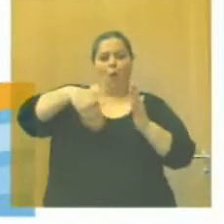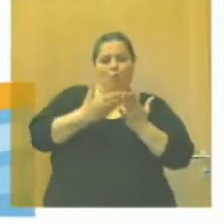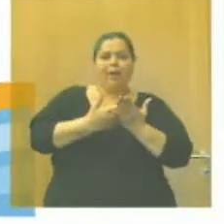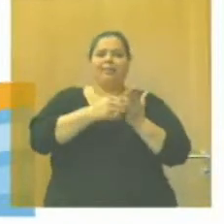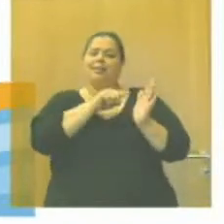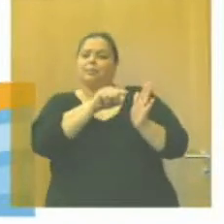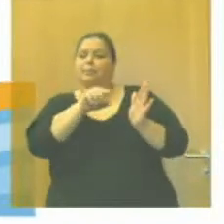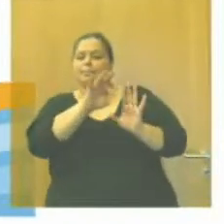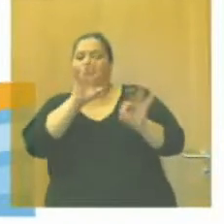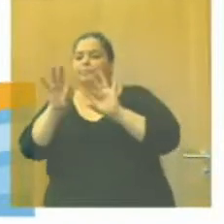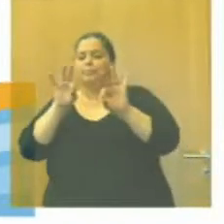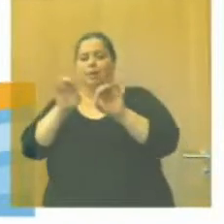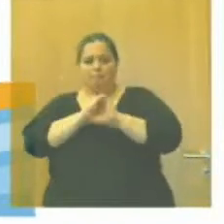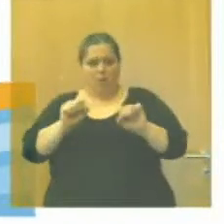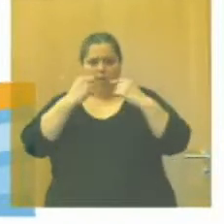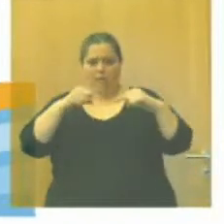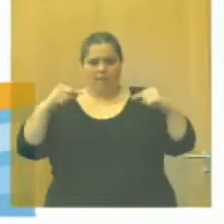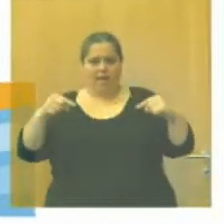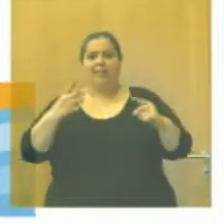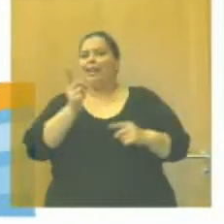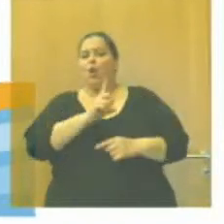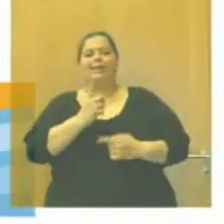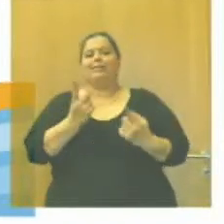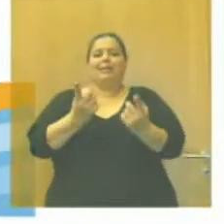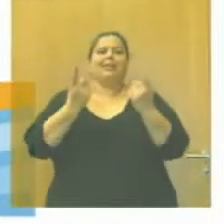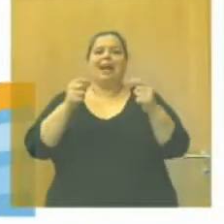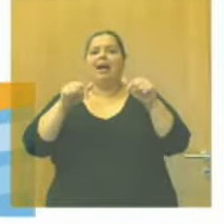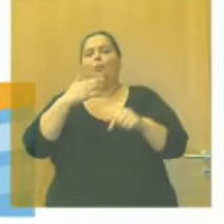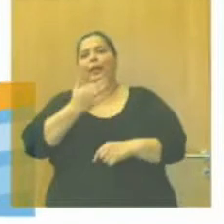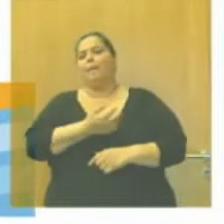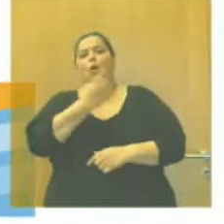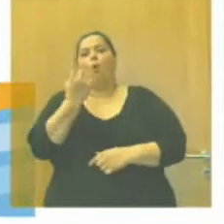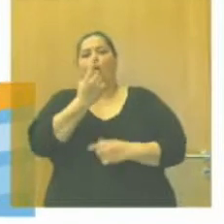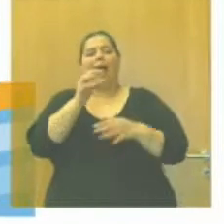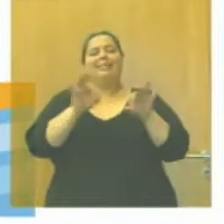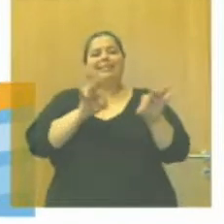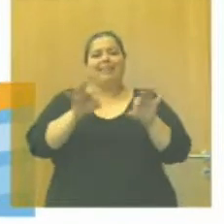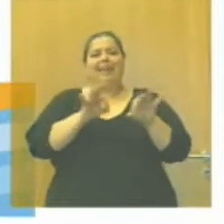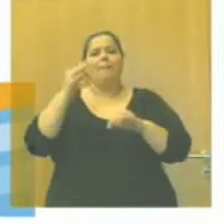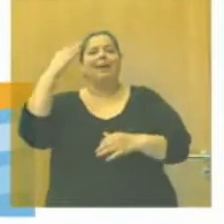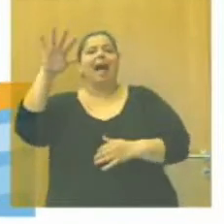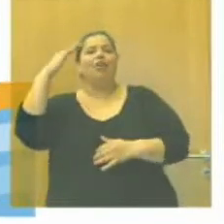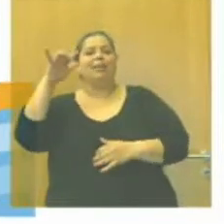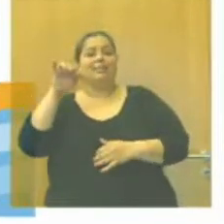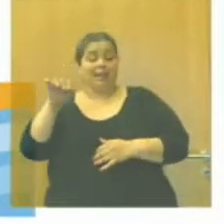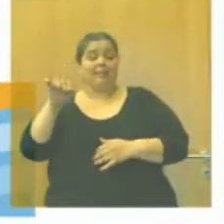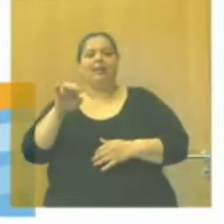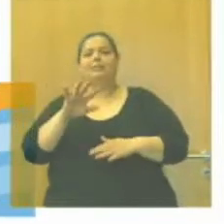una de esas estrategias. Entonces, no es necesario que la estrategia, por ejemplo, para los adolescentes sea